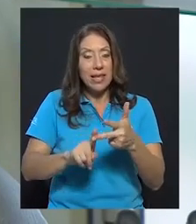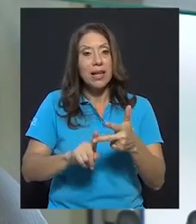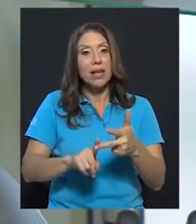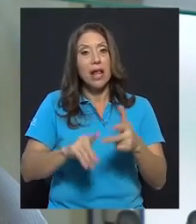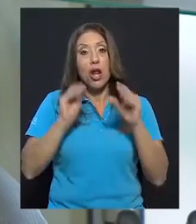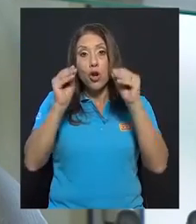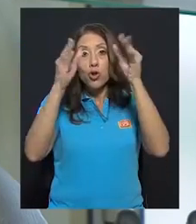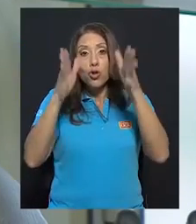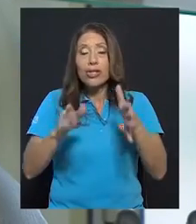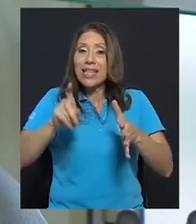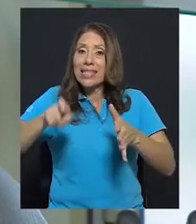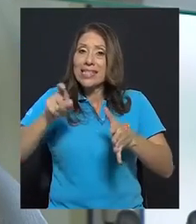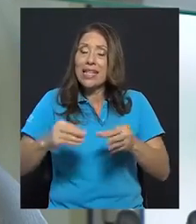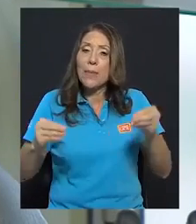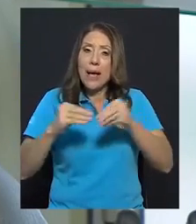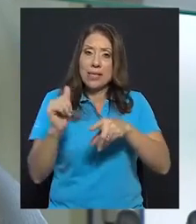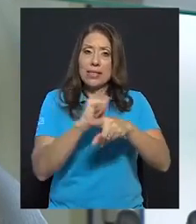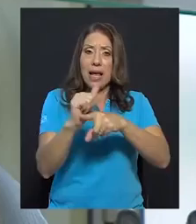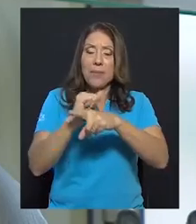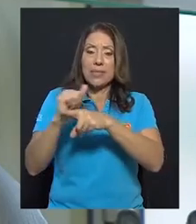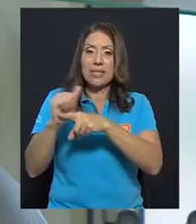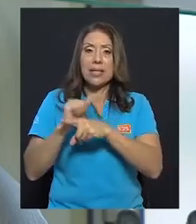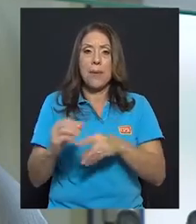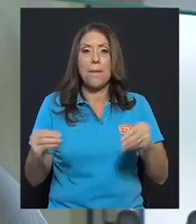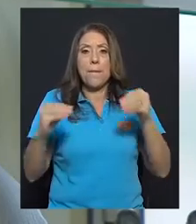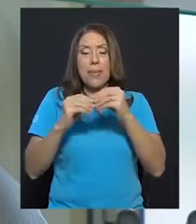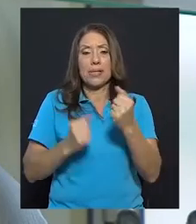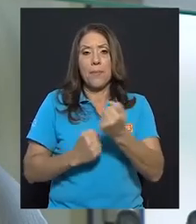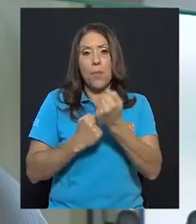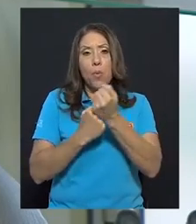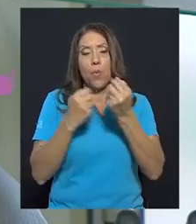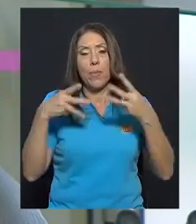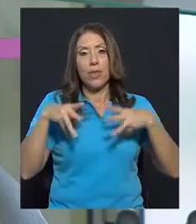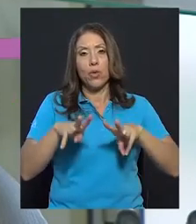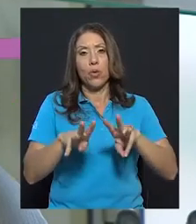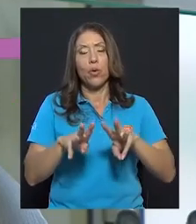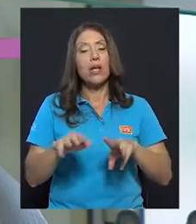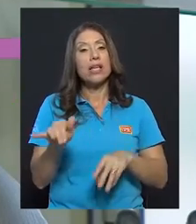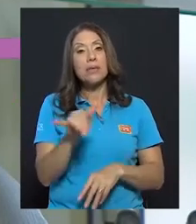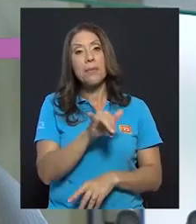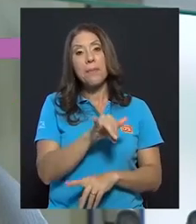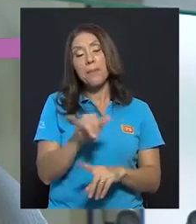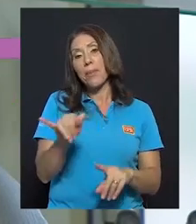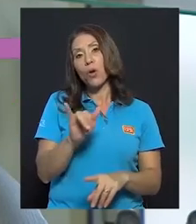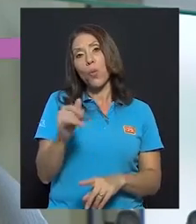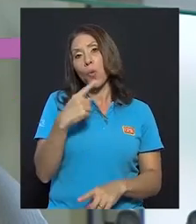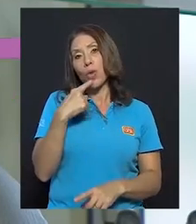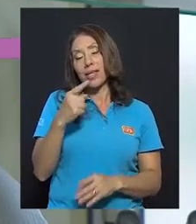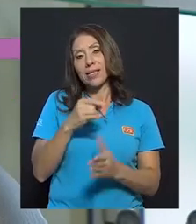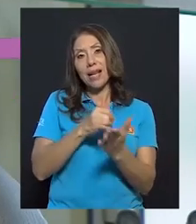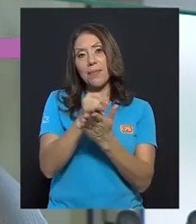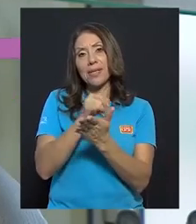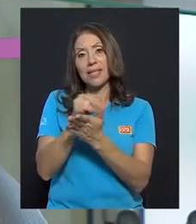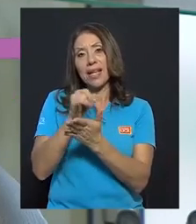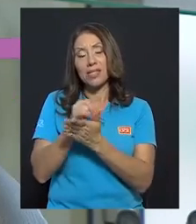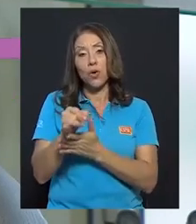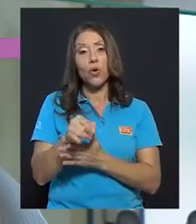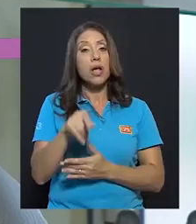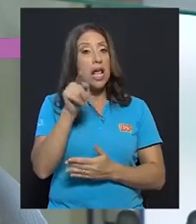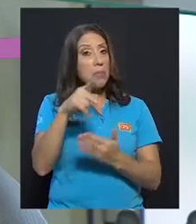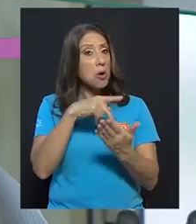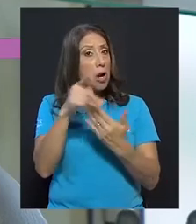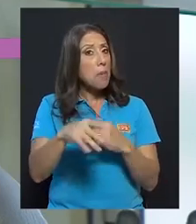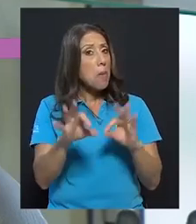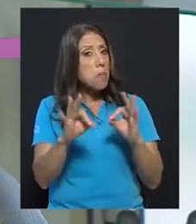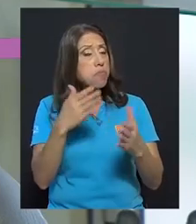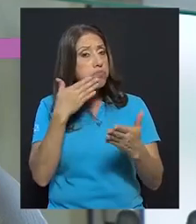docentes demandan mayor capacitación y mayores apoyos metodológicos, pero en realidad, como bien lo señala la investigación, el programa ha